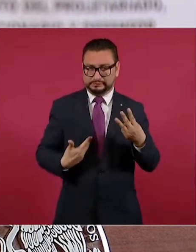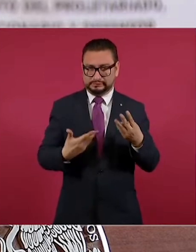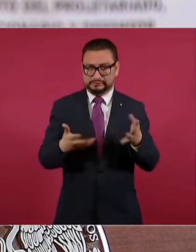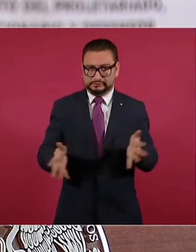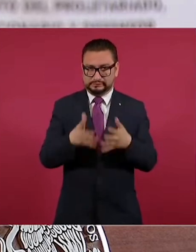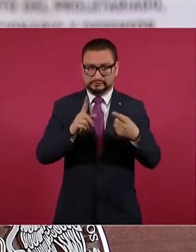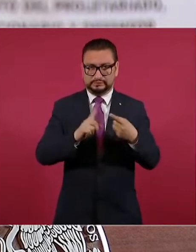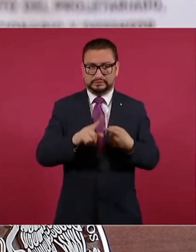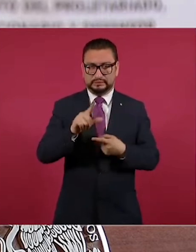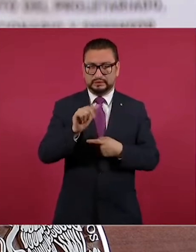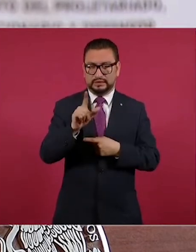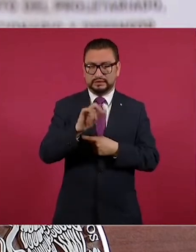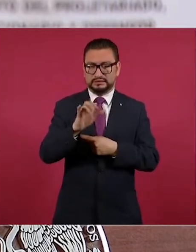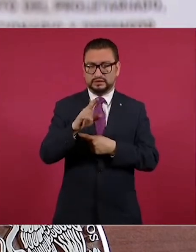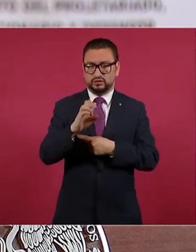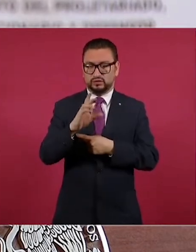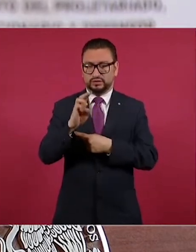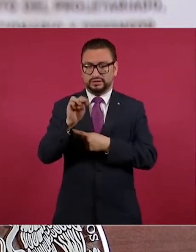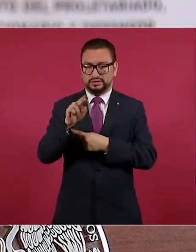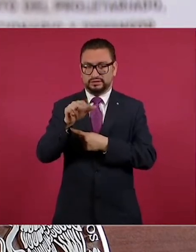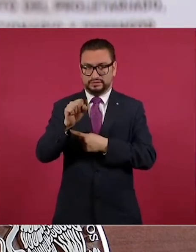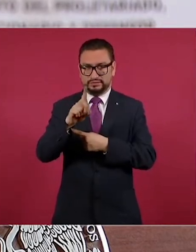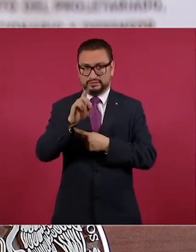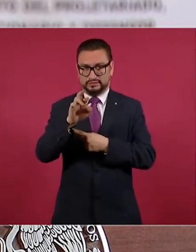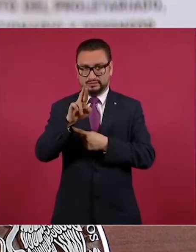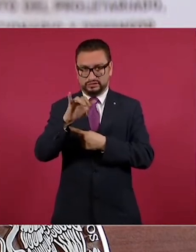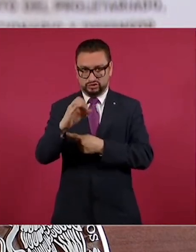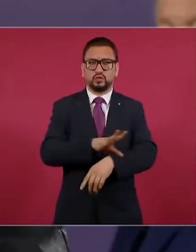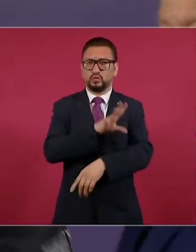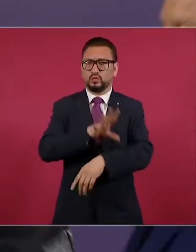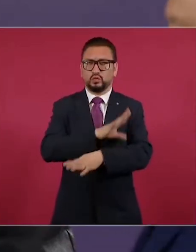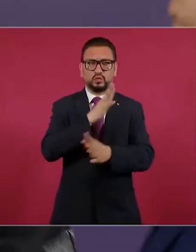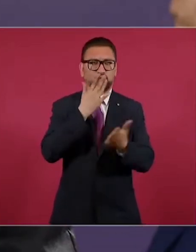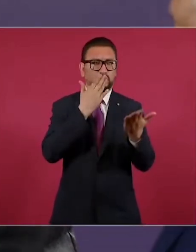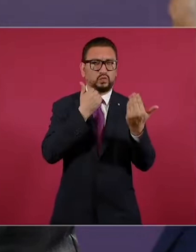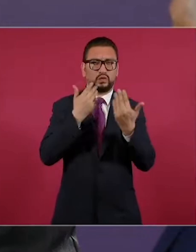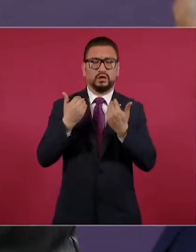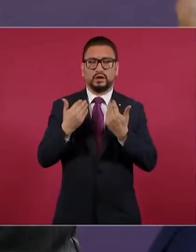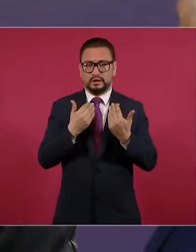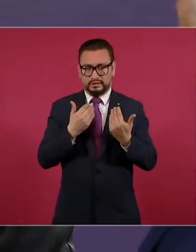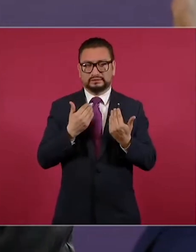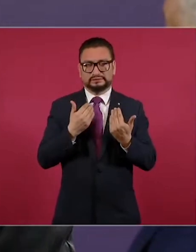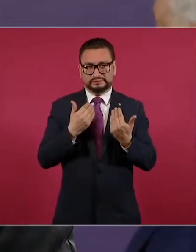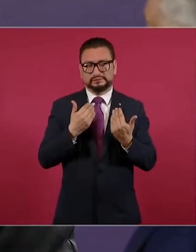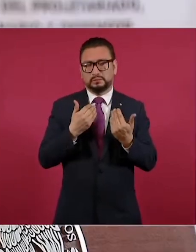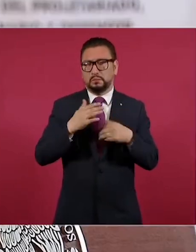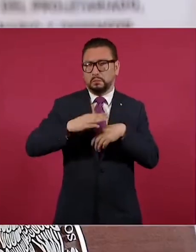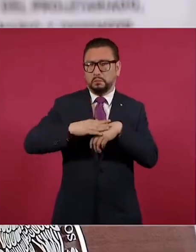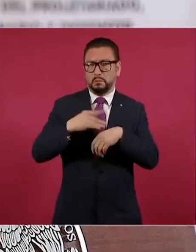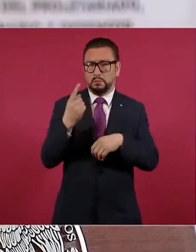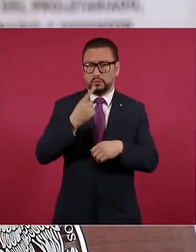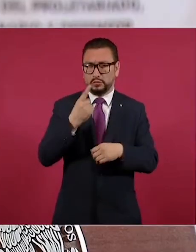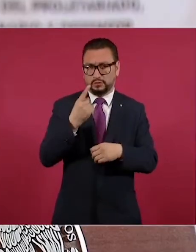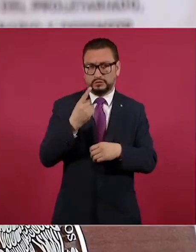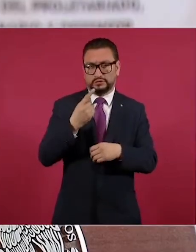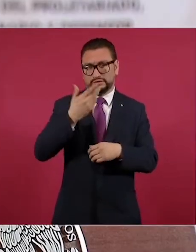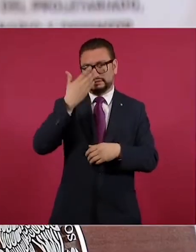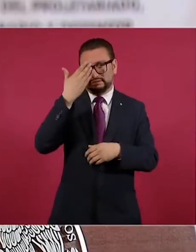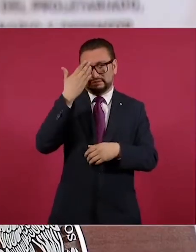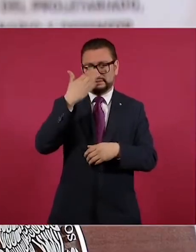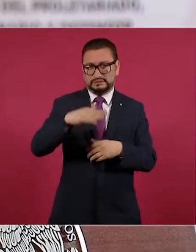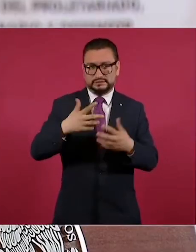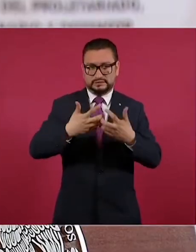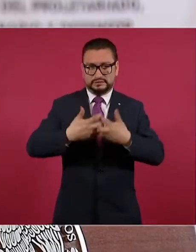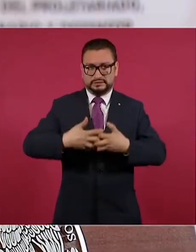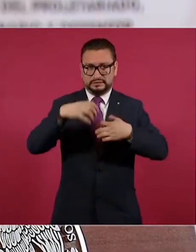además la están electrocutando, la están pues echando a la